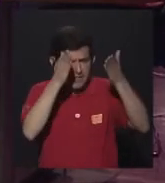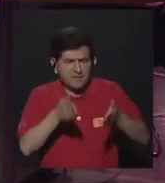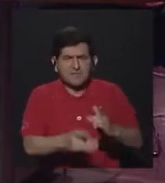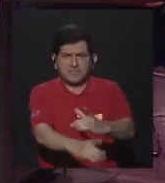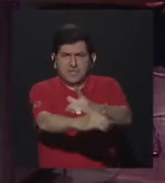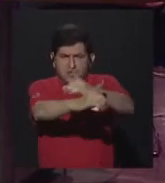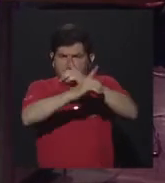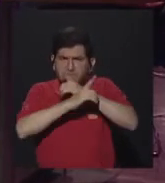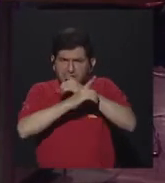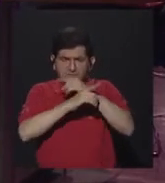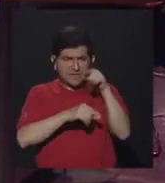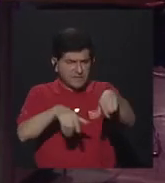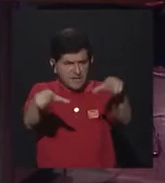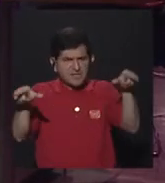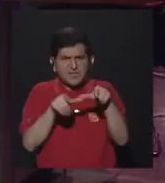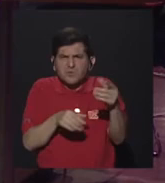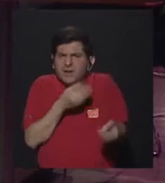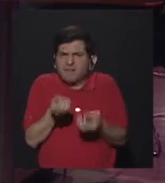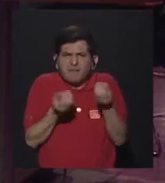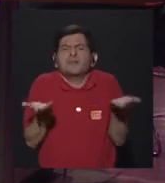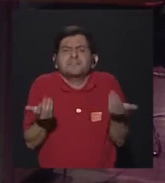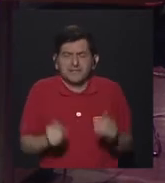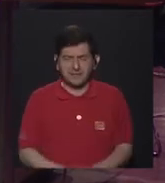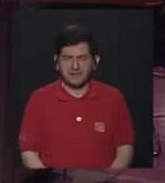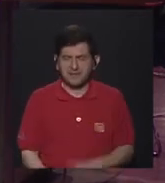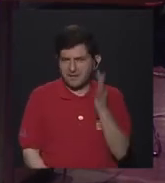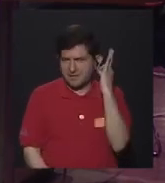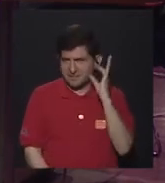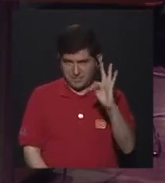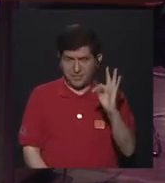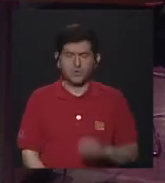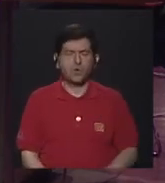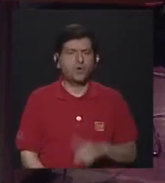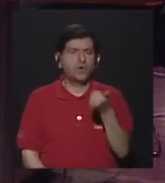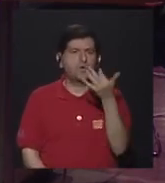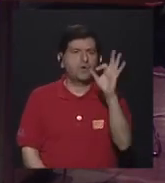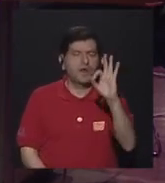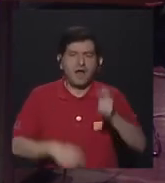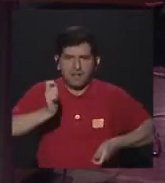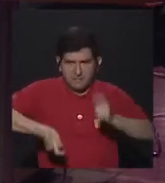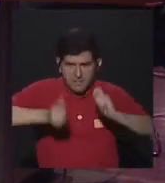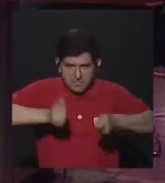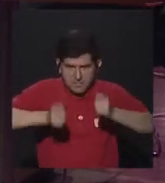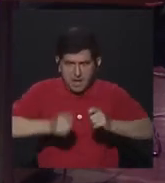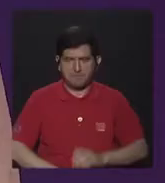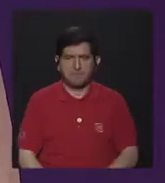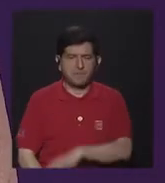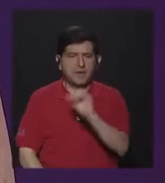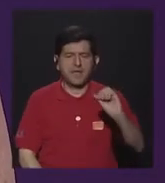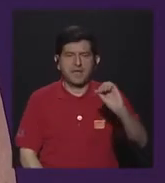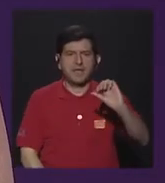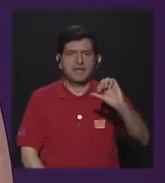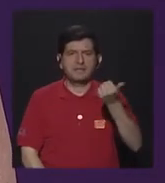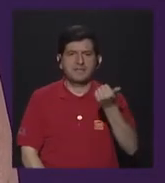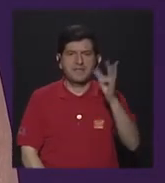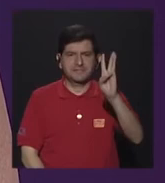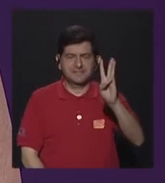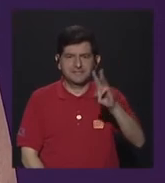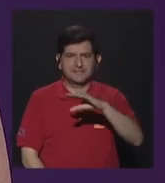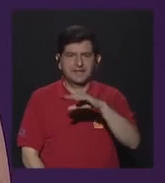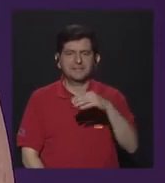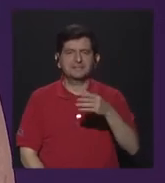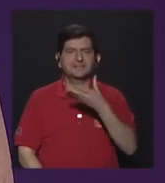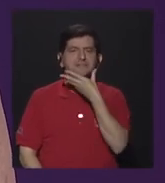defensa de esos terrenos bueno el 19 de septiembre y el 16 de diciembre se